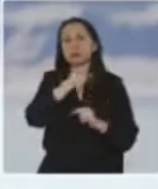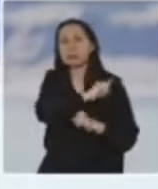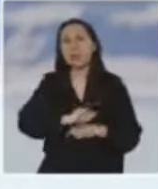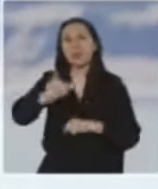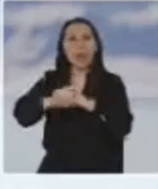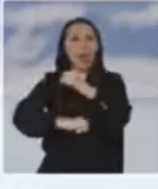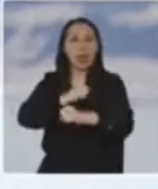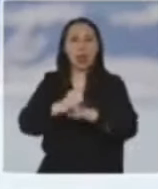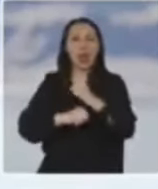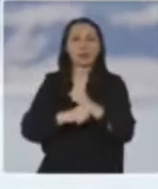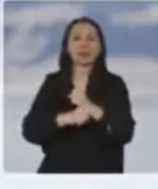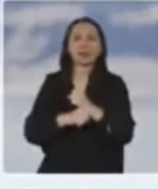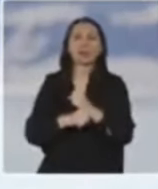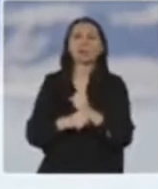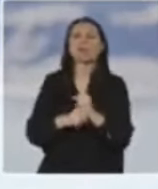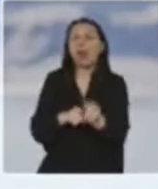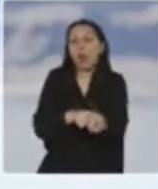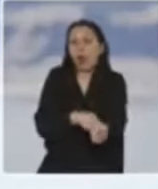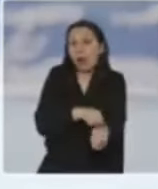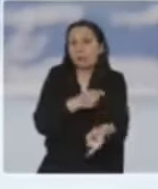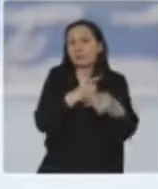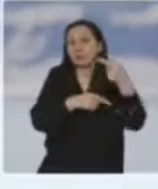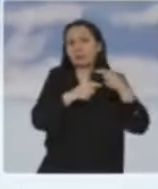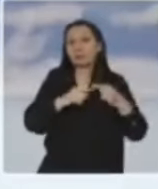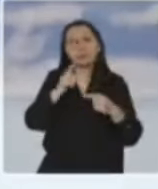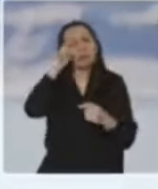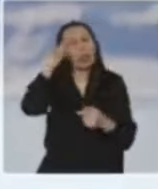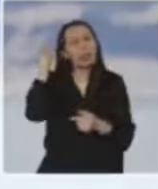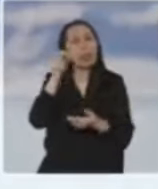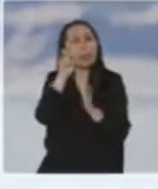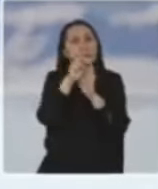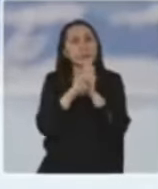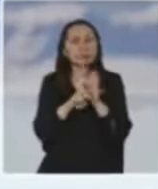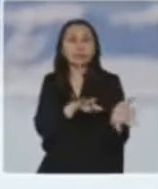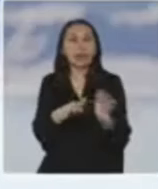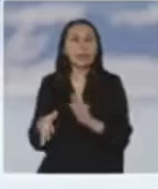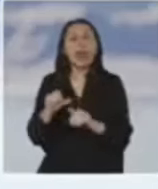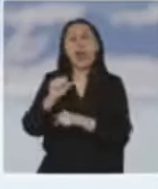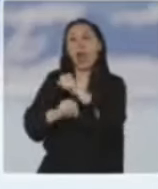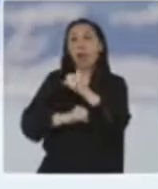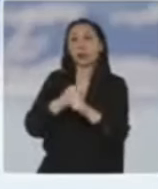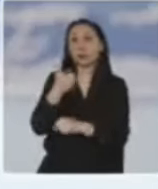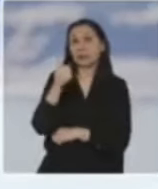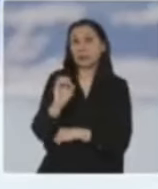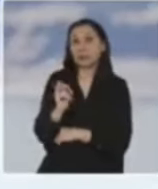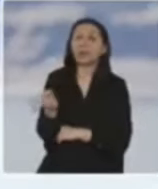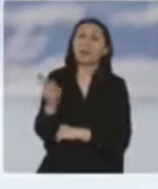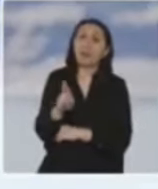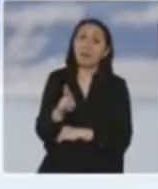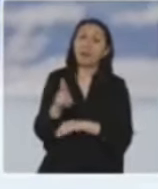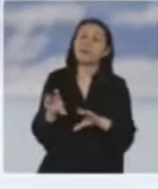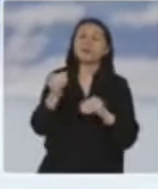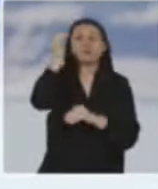año pero es una obra que tiene una larga historia se formuló como idea A mediados de los años 60 se retomó